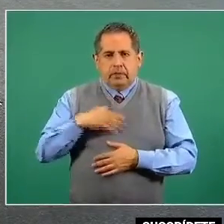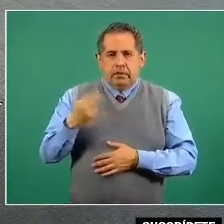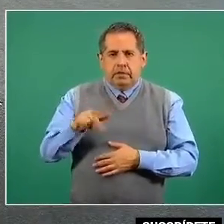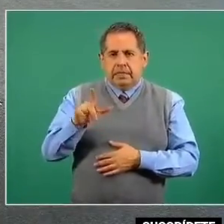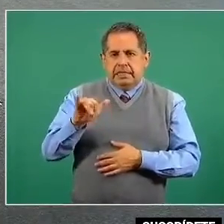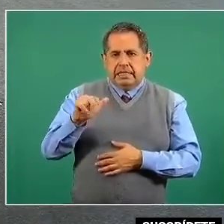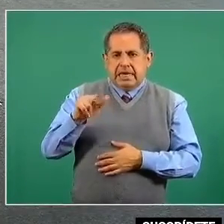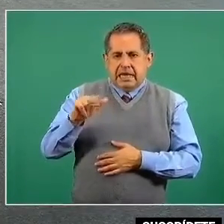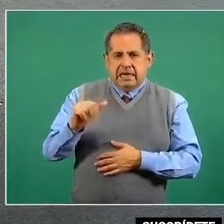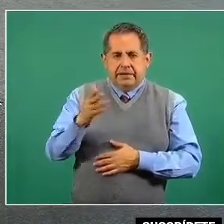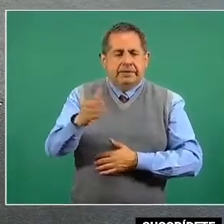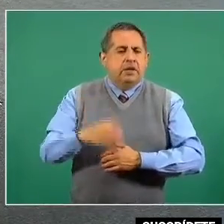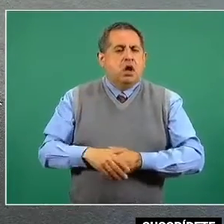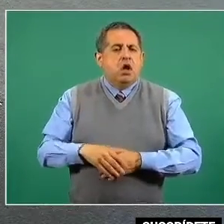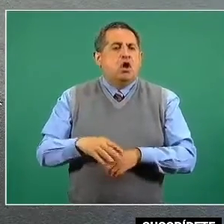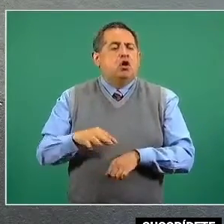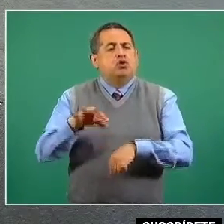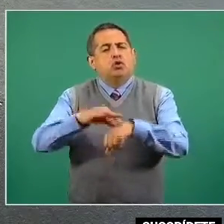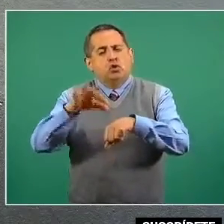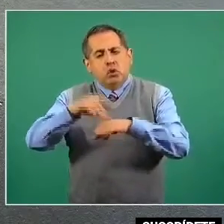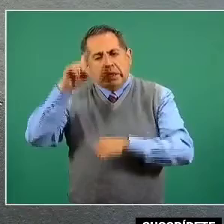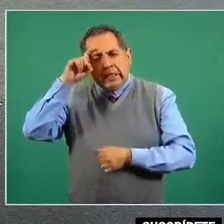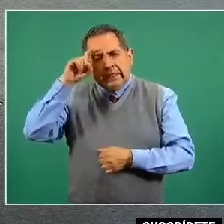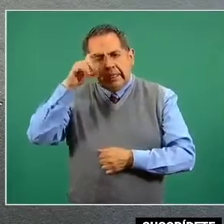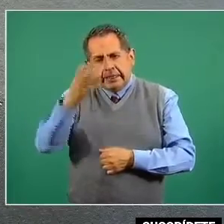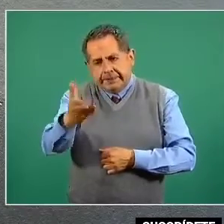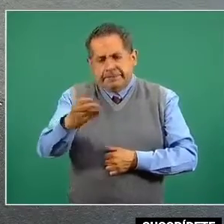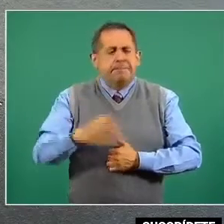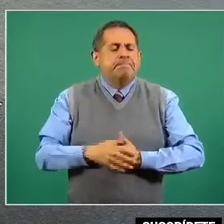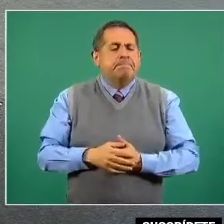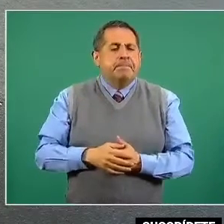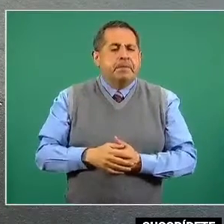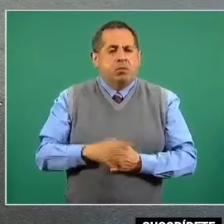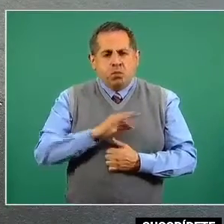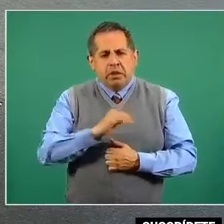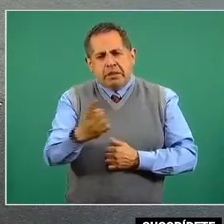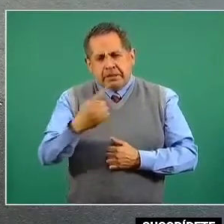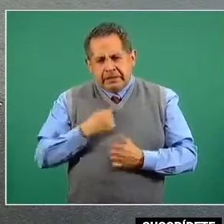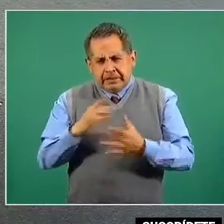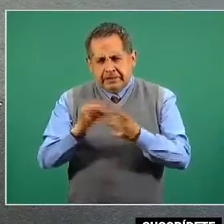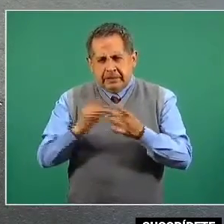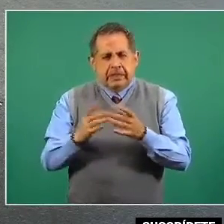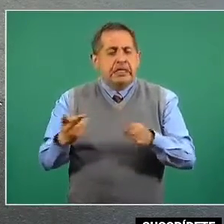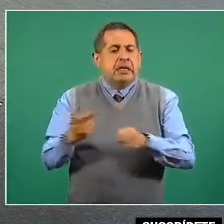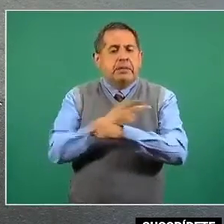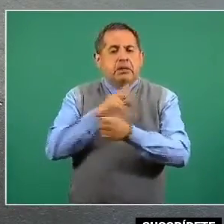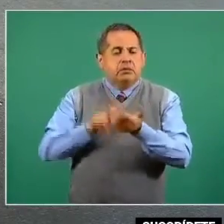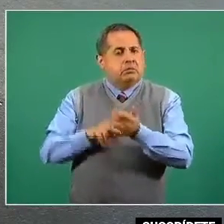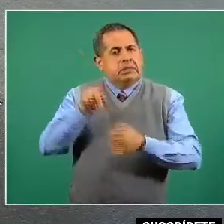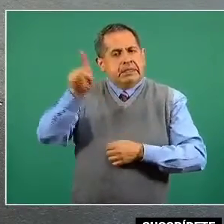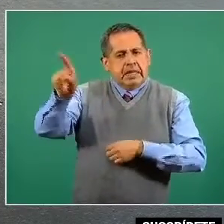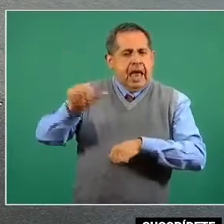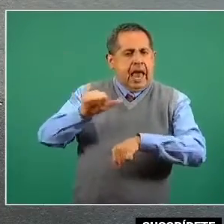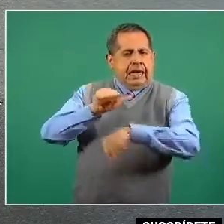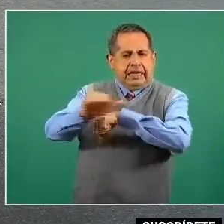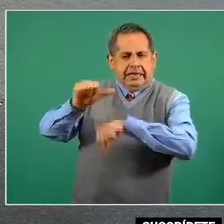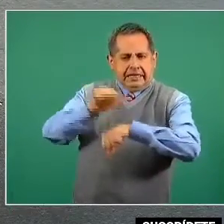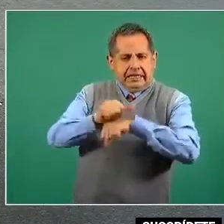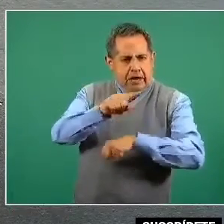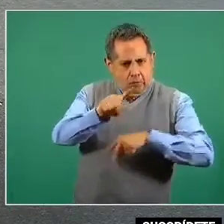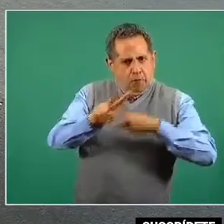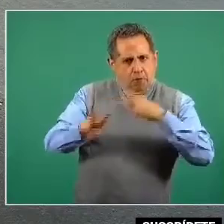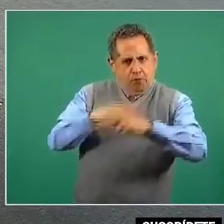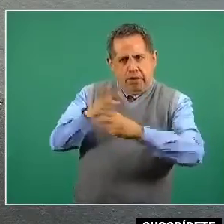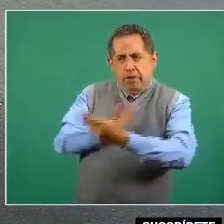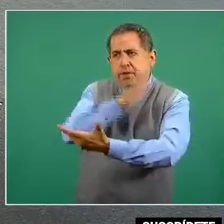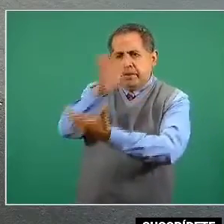Saludable. Doctor Gatell, ¿nos puede platicar cómo le fue en Argentina? Sobre todo me interesa mucho la